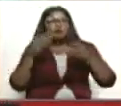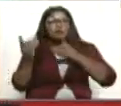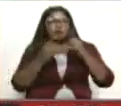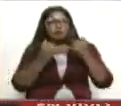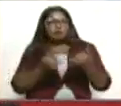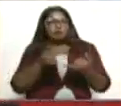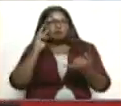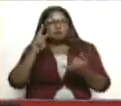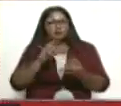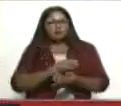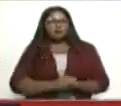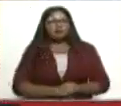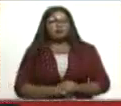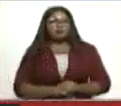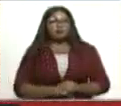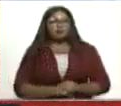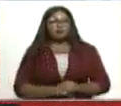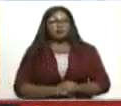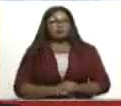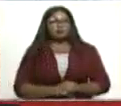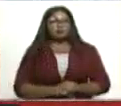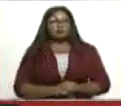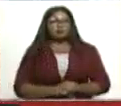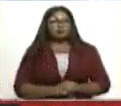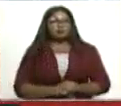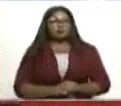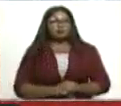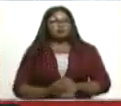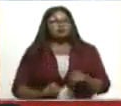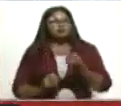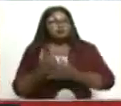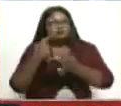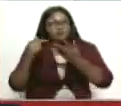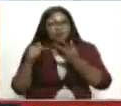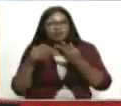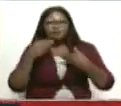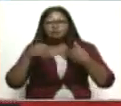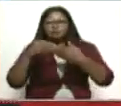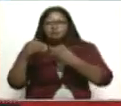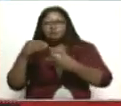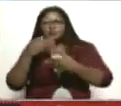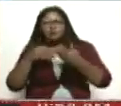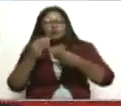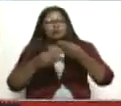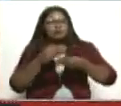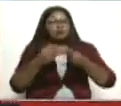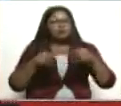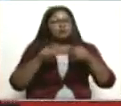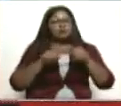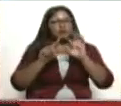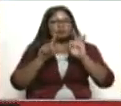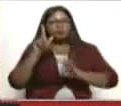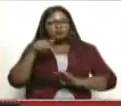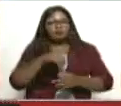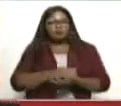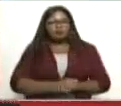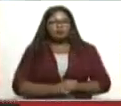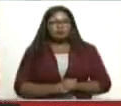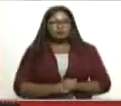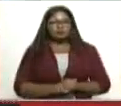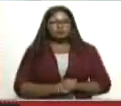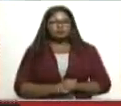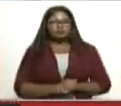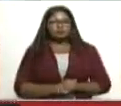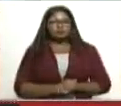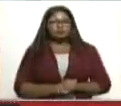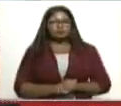Consejería para la Paz. Surgirán dinámicas poderosas que deberán sacudir las